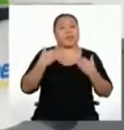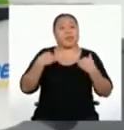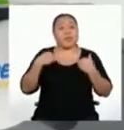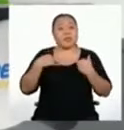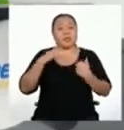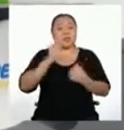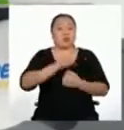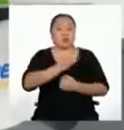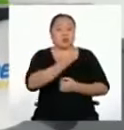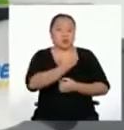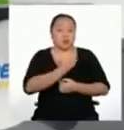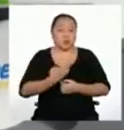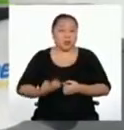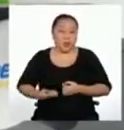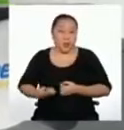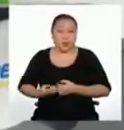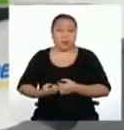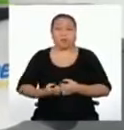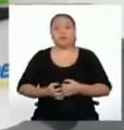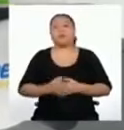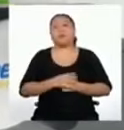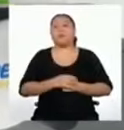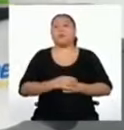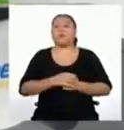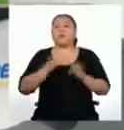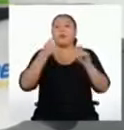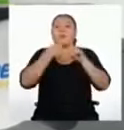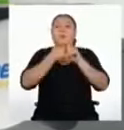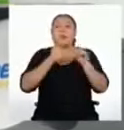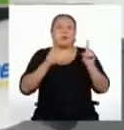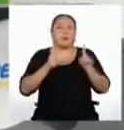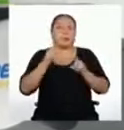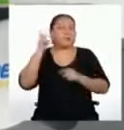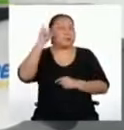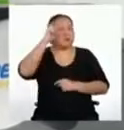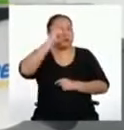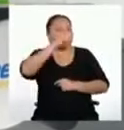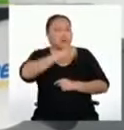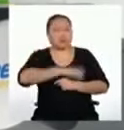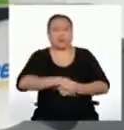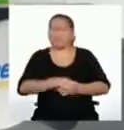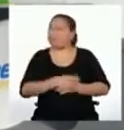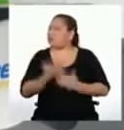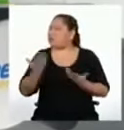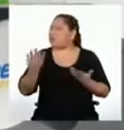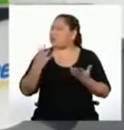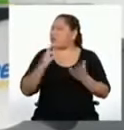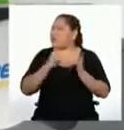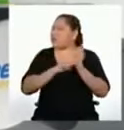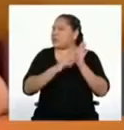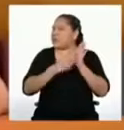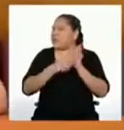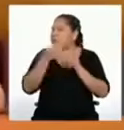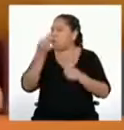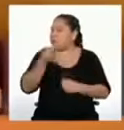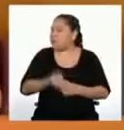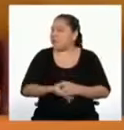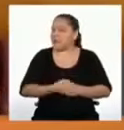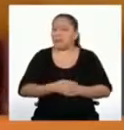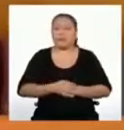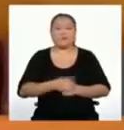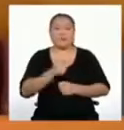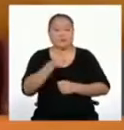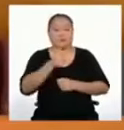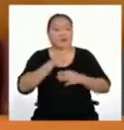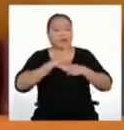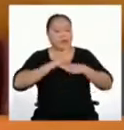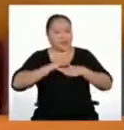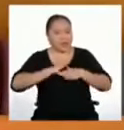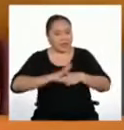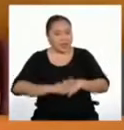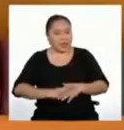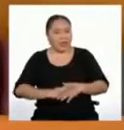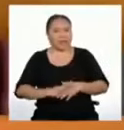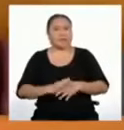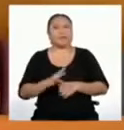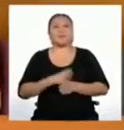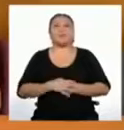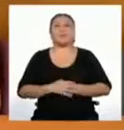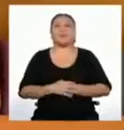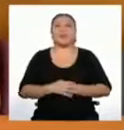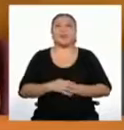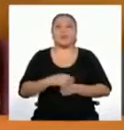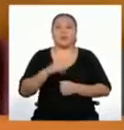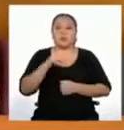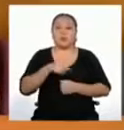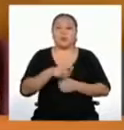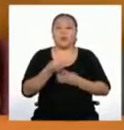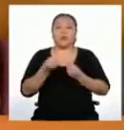común. Pero todo suena un poco complicado. ¿A qué se refieren realmente? Tranquila, Yanira.